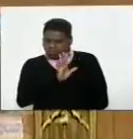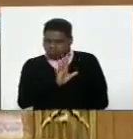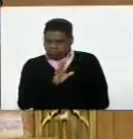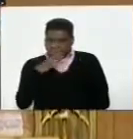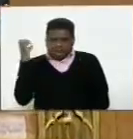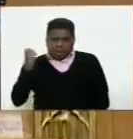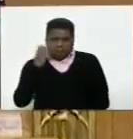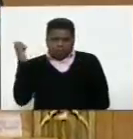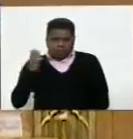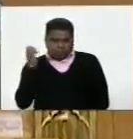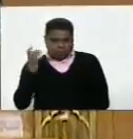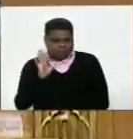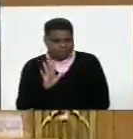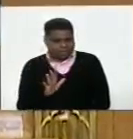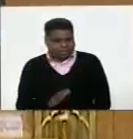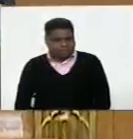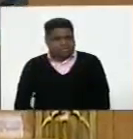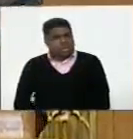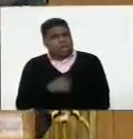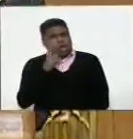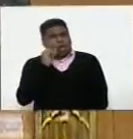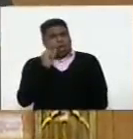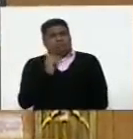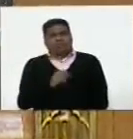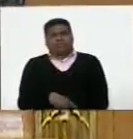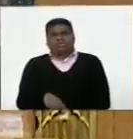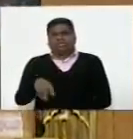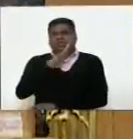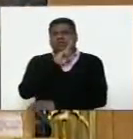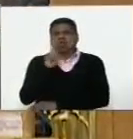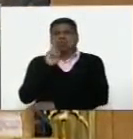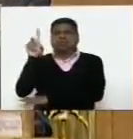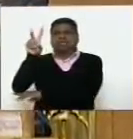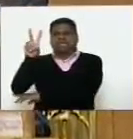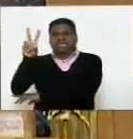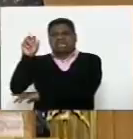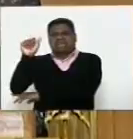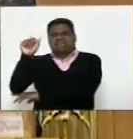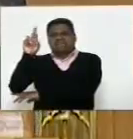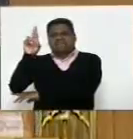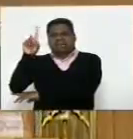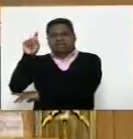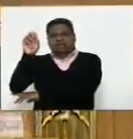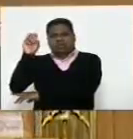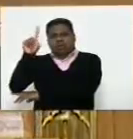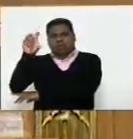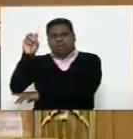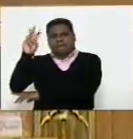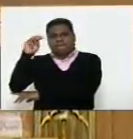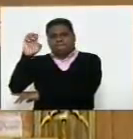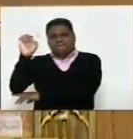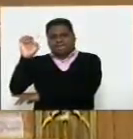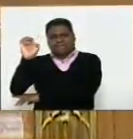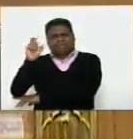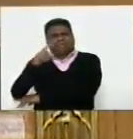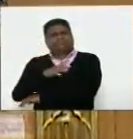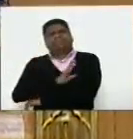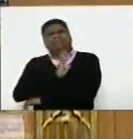señor Bartolomé de las Casas, refería en cuanto a su experiencia en nuestra